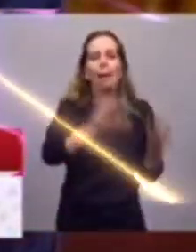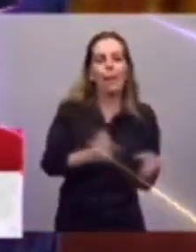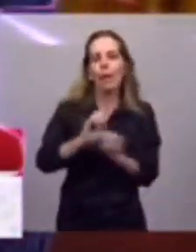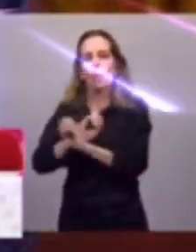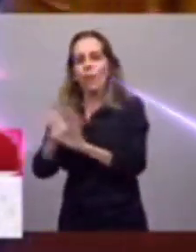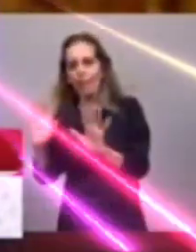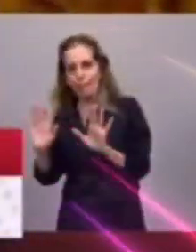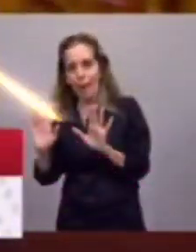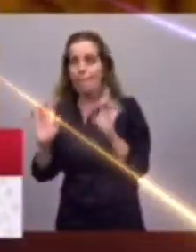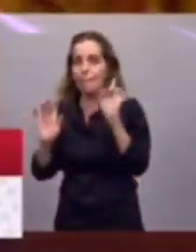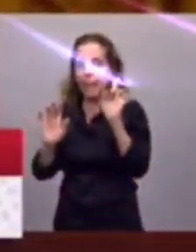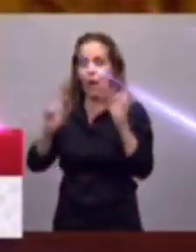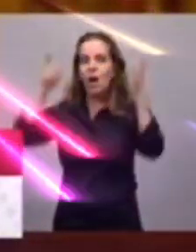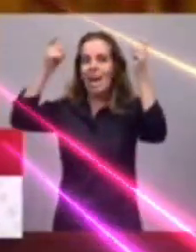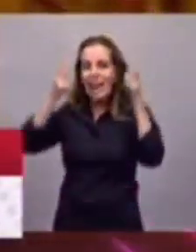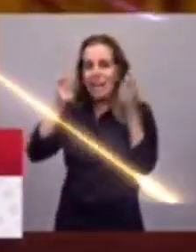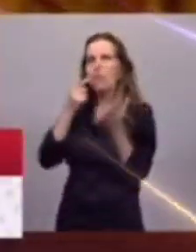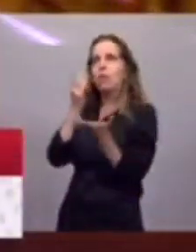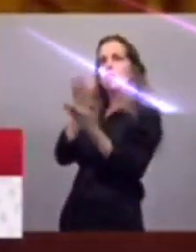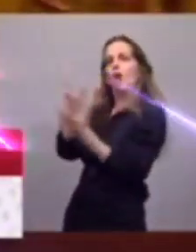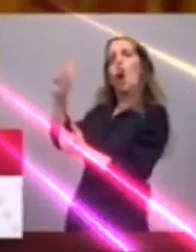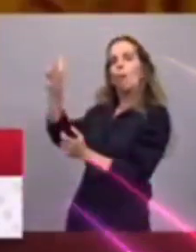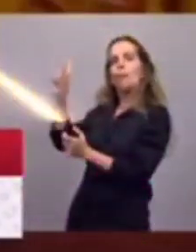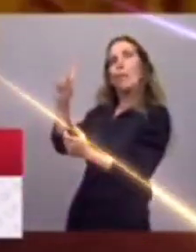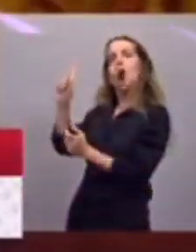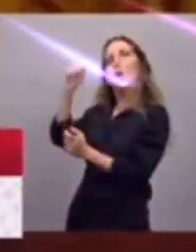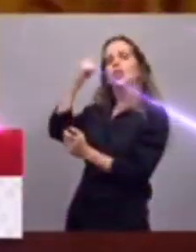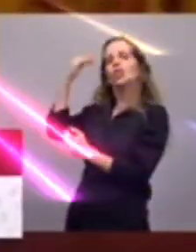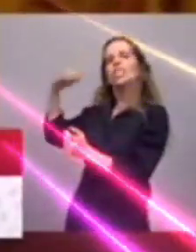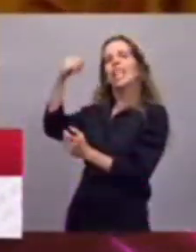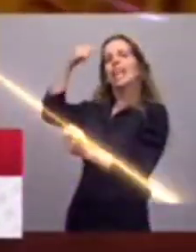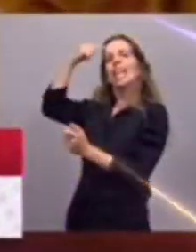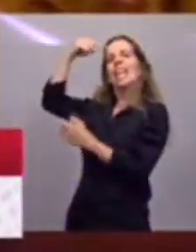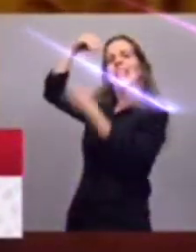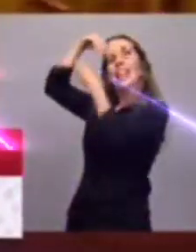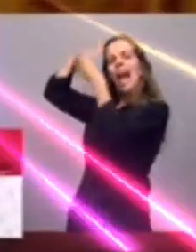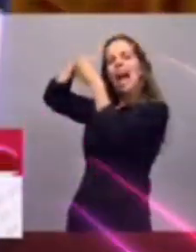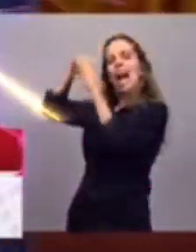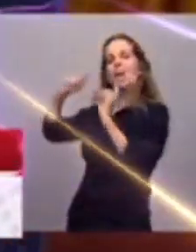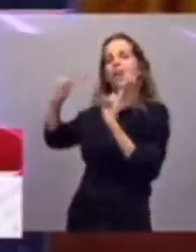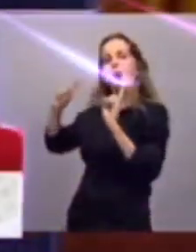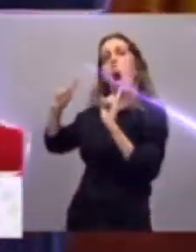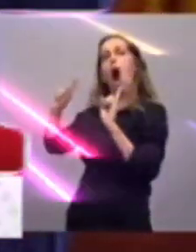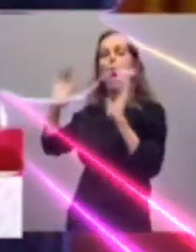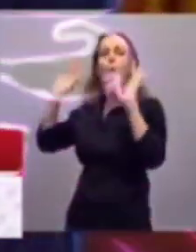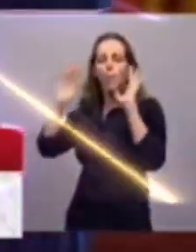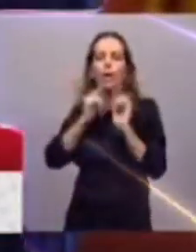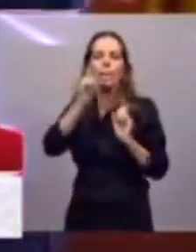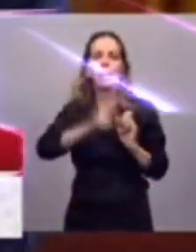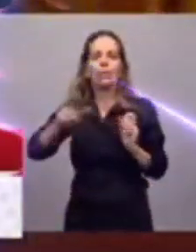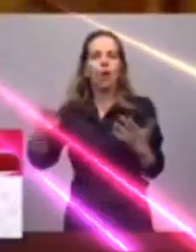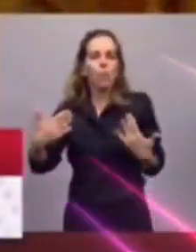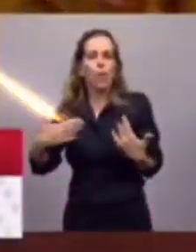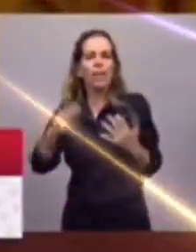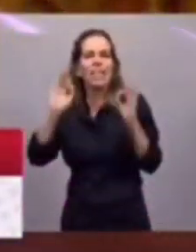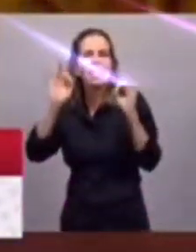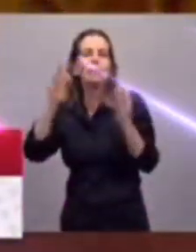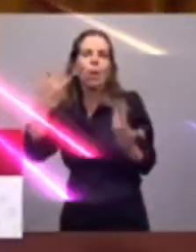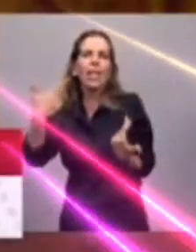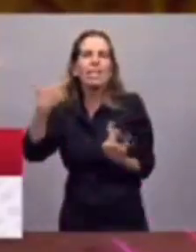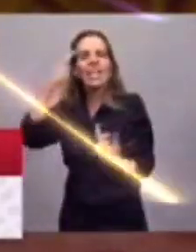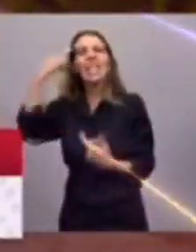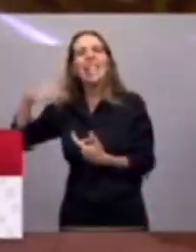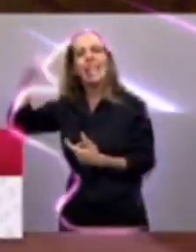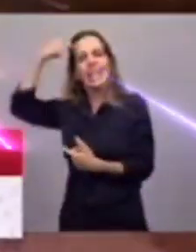sorprendente es que Salomón no pidió sabiduría intelectual, porque uno puede ser muy sabio, pero no, hay